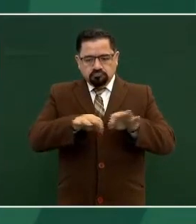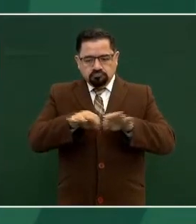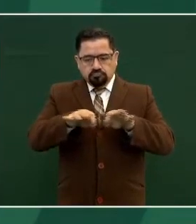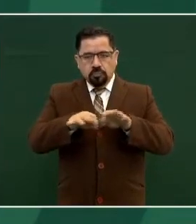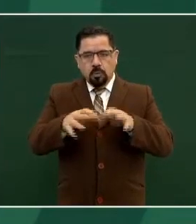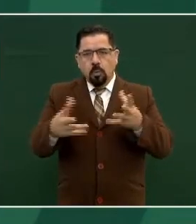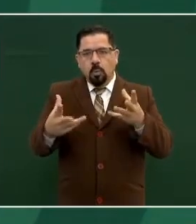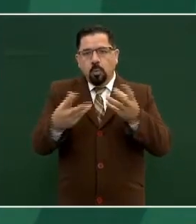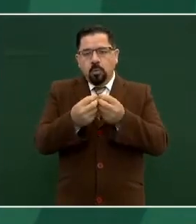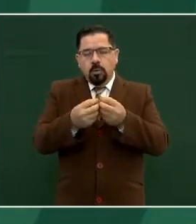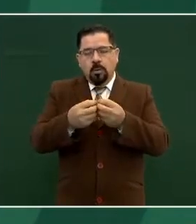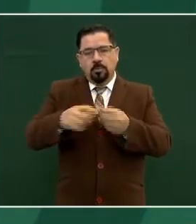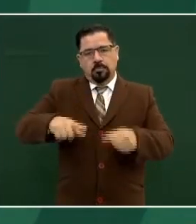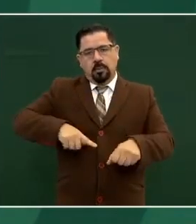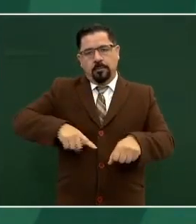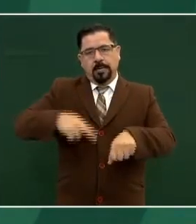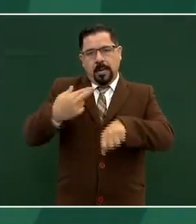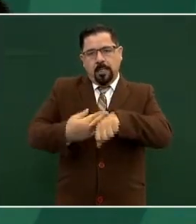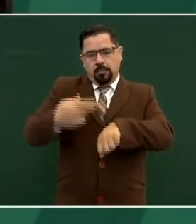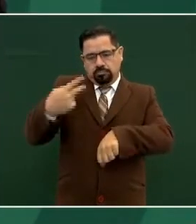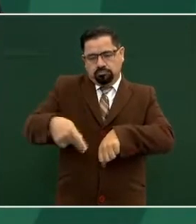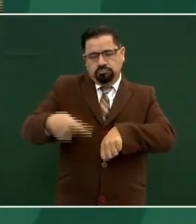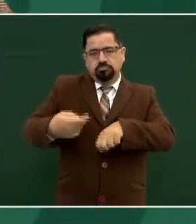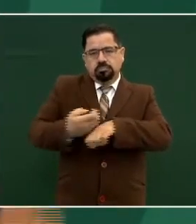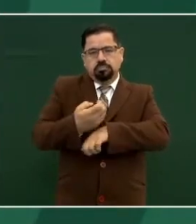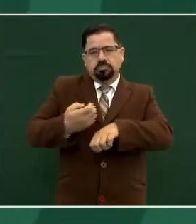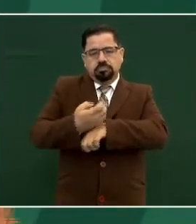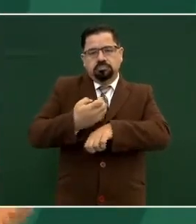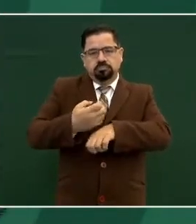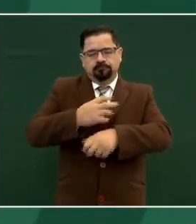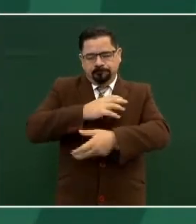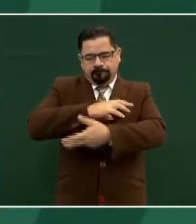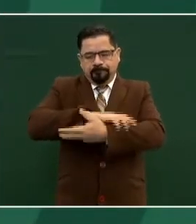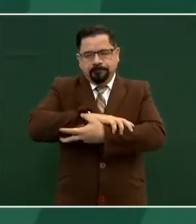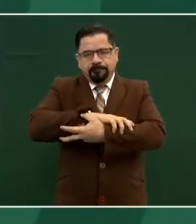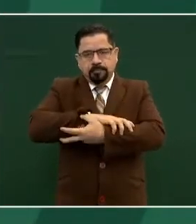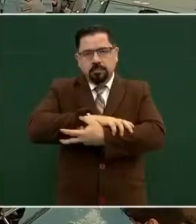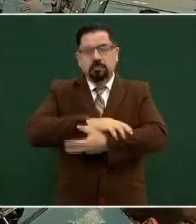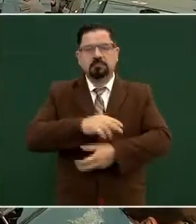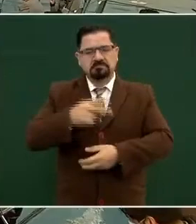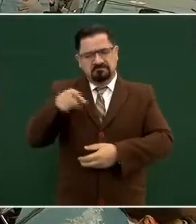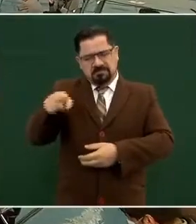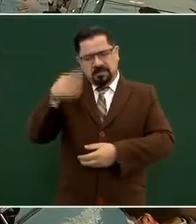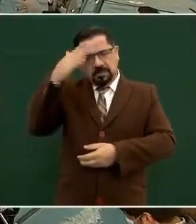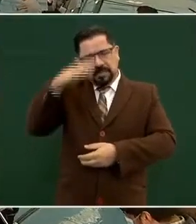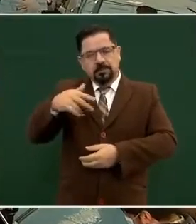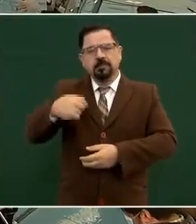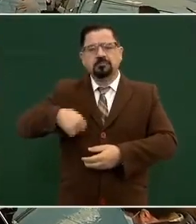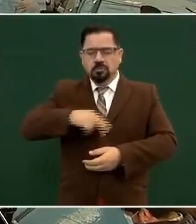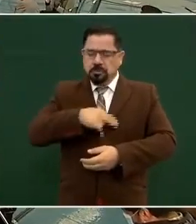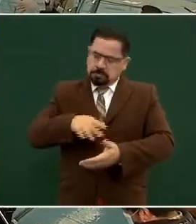el gobernador, que tiene todo nuestro apoyo.